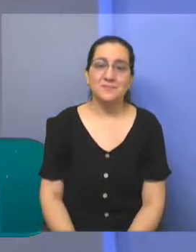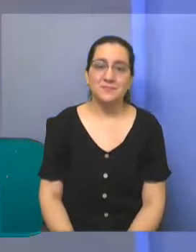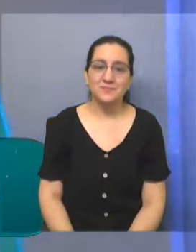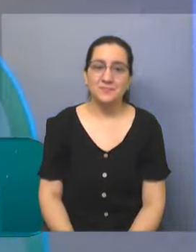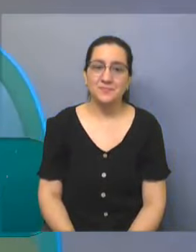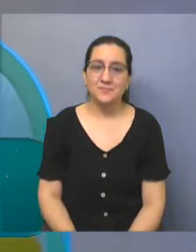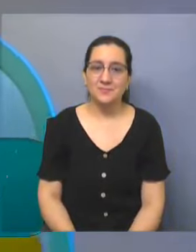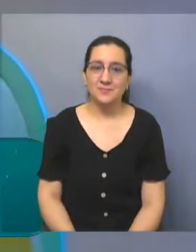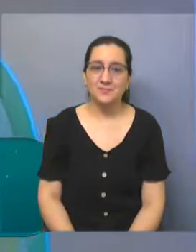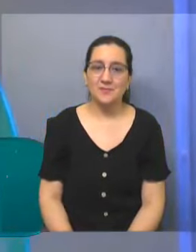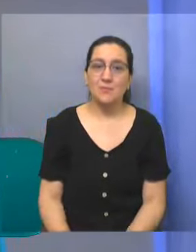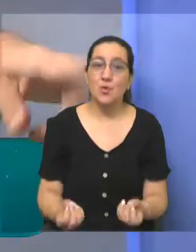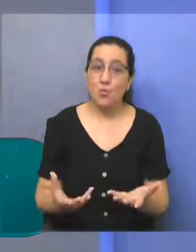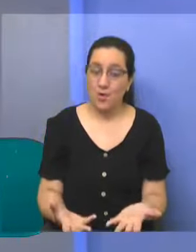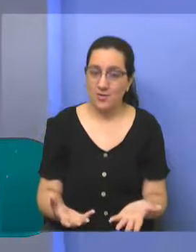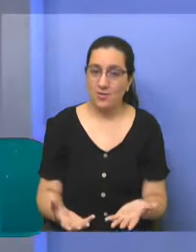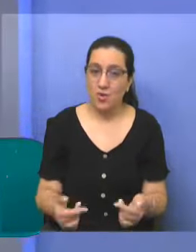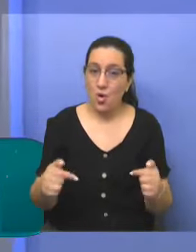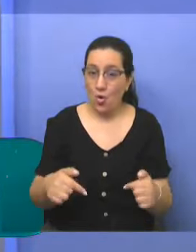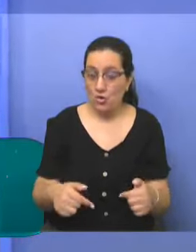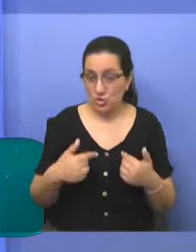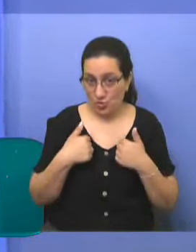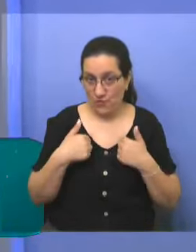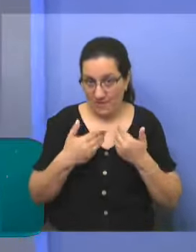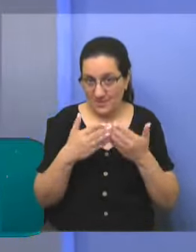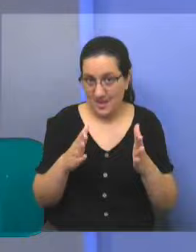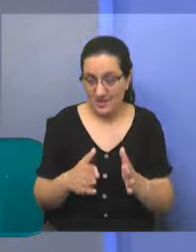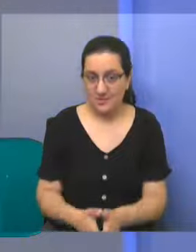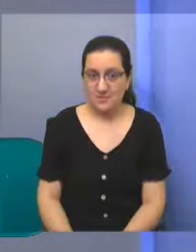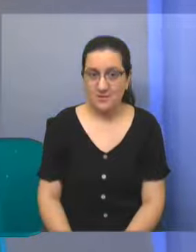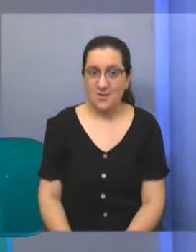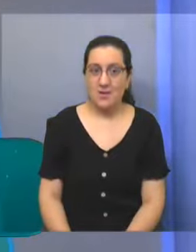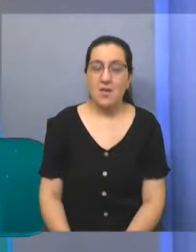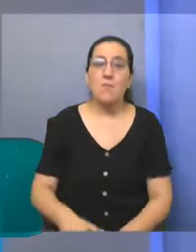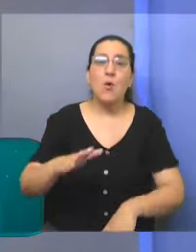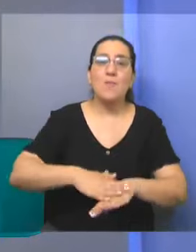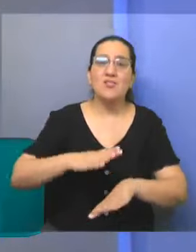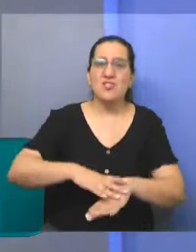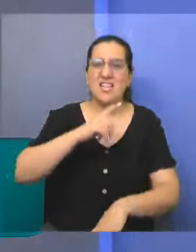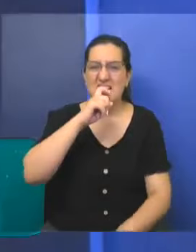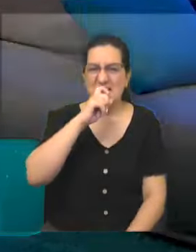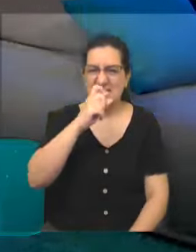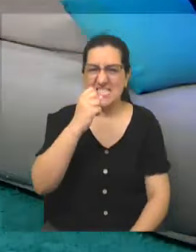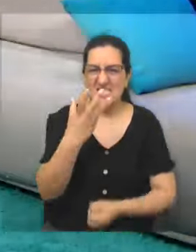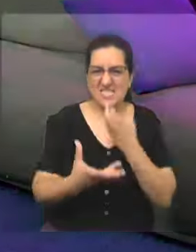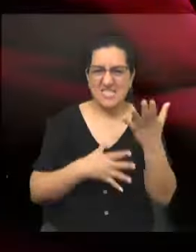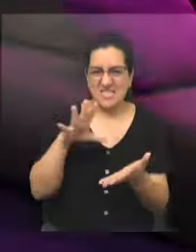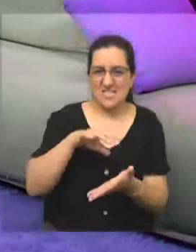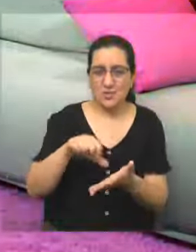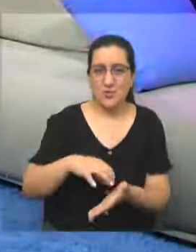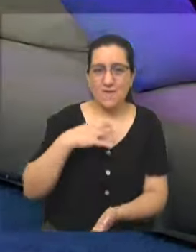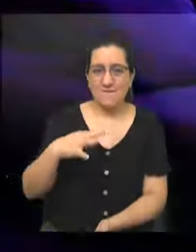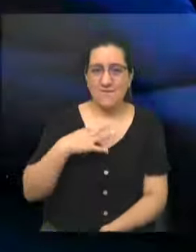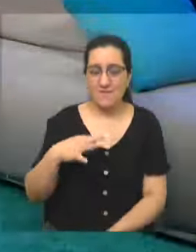Sí. Pero bueno, dicho esto, y hoy la voy a comenzar yo. Vienen las descargas, señores y señores, en Ciudad Viva. Me muero, me vuelvo